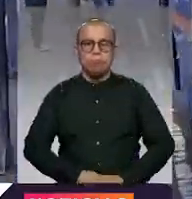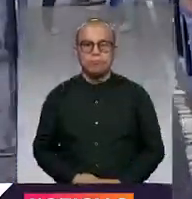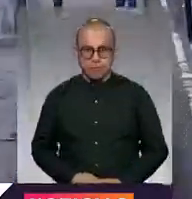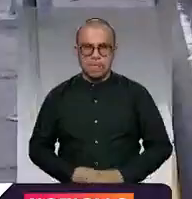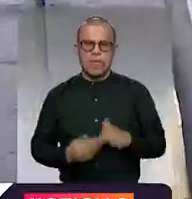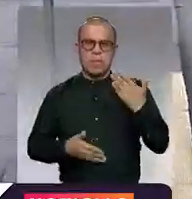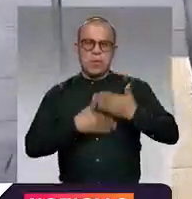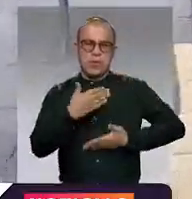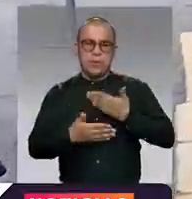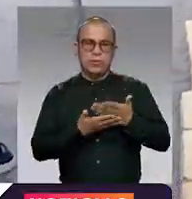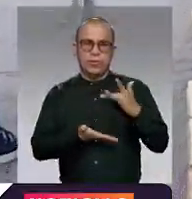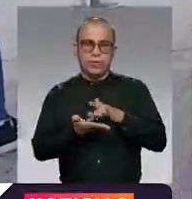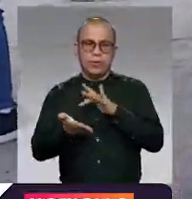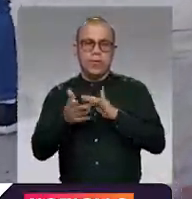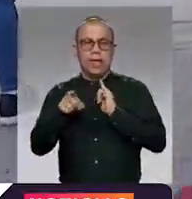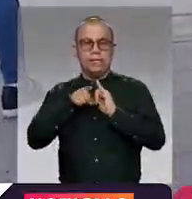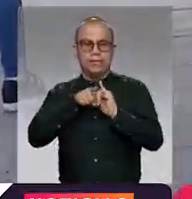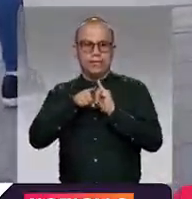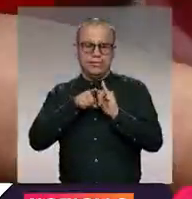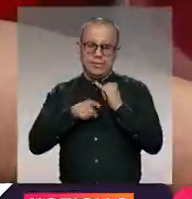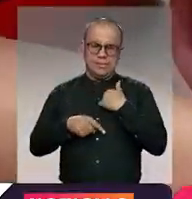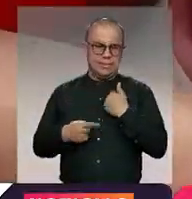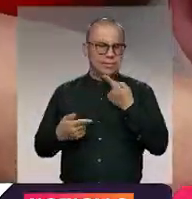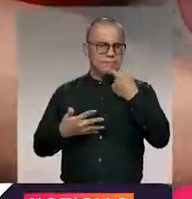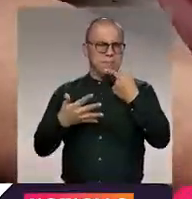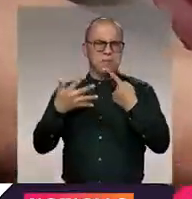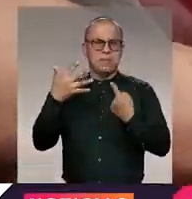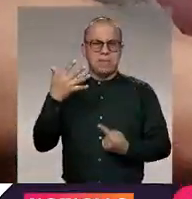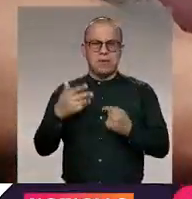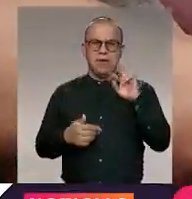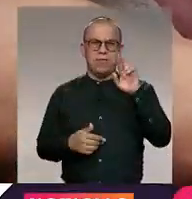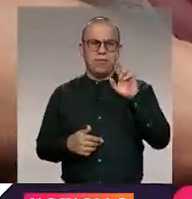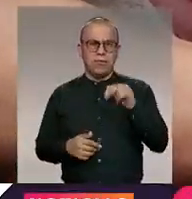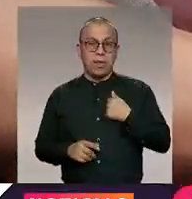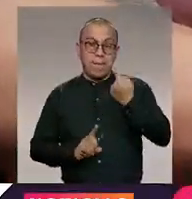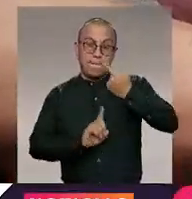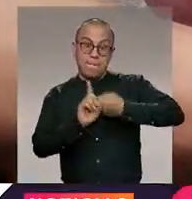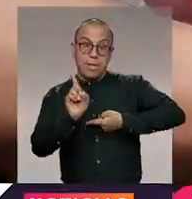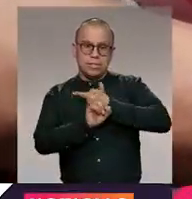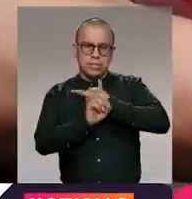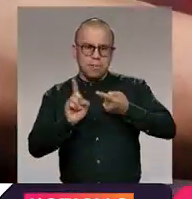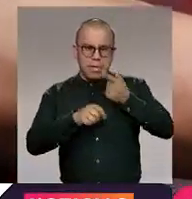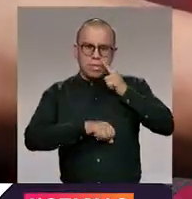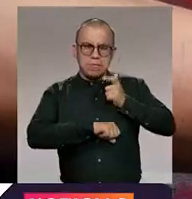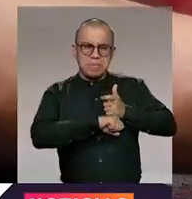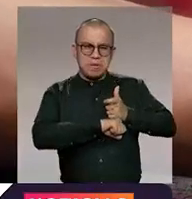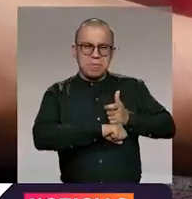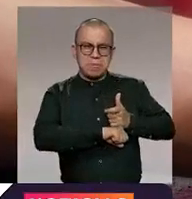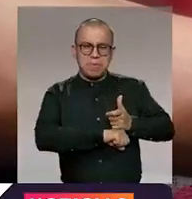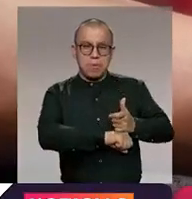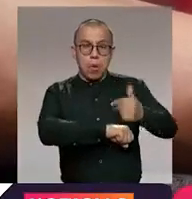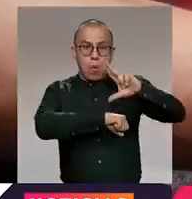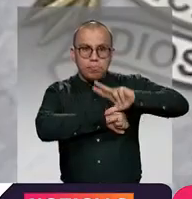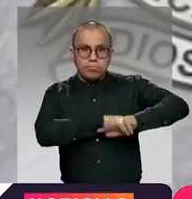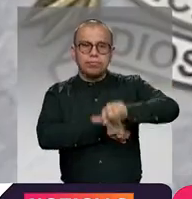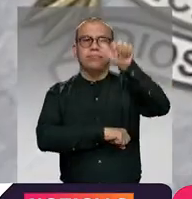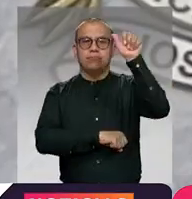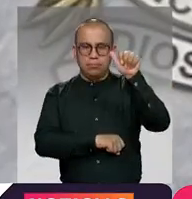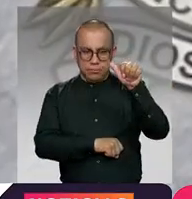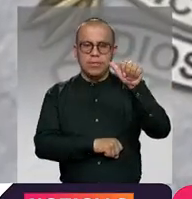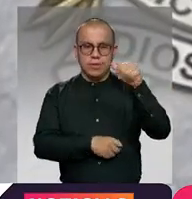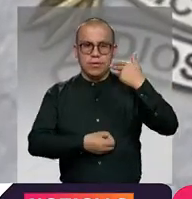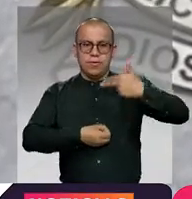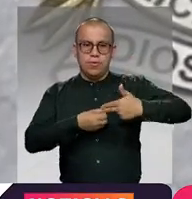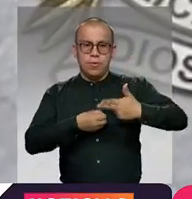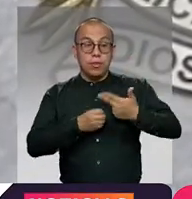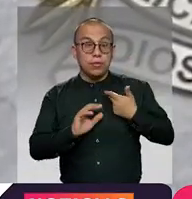Inconsistencias en la operación de los SITP llamaron la atención de las autoridades, que por mes y medio hicieron especial seguimiento al robo de combustible. Se empezó a trabajar